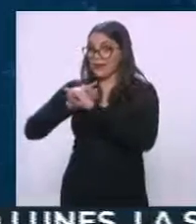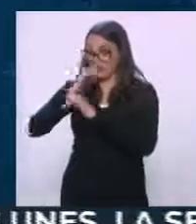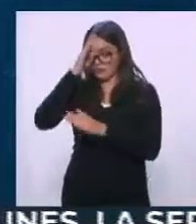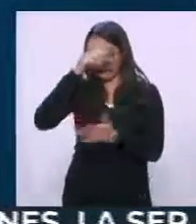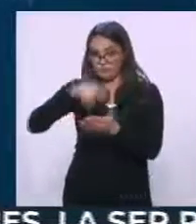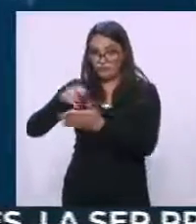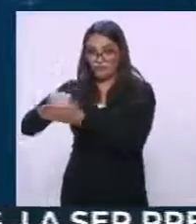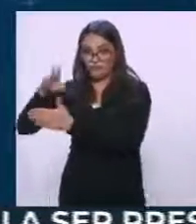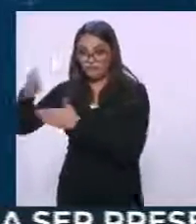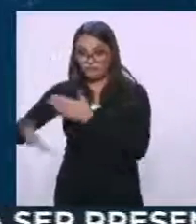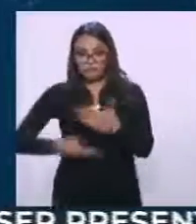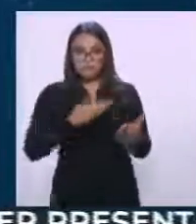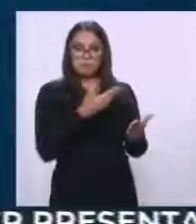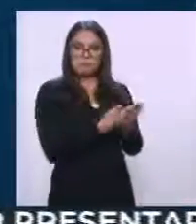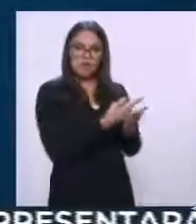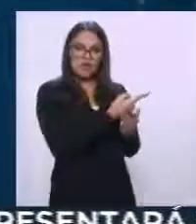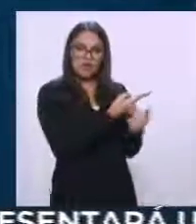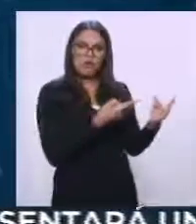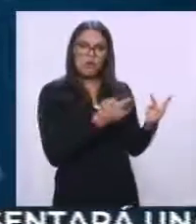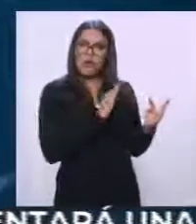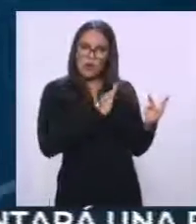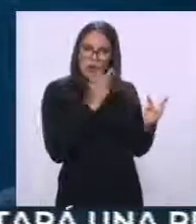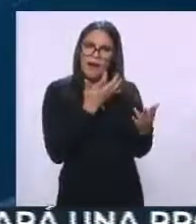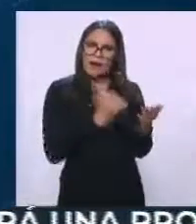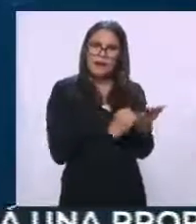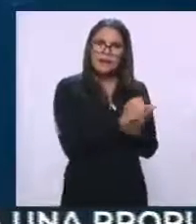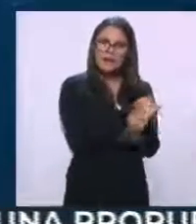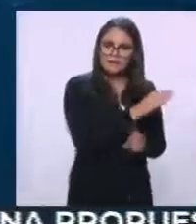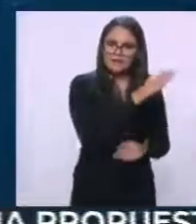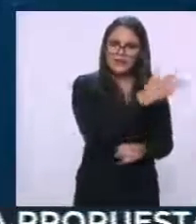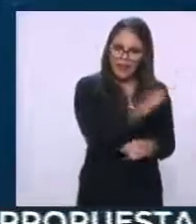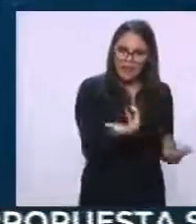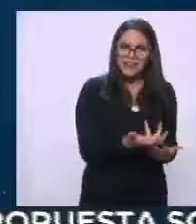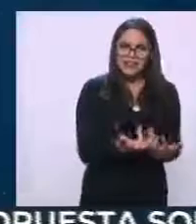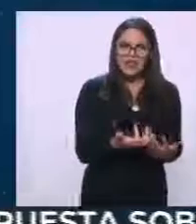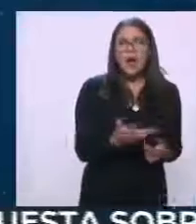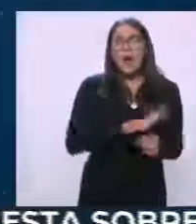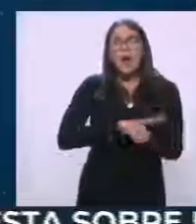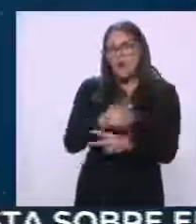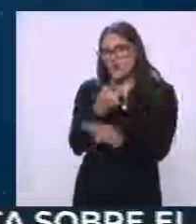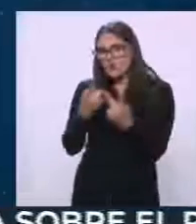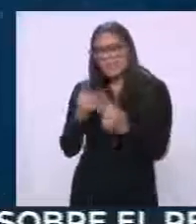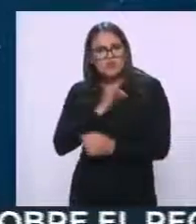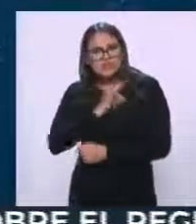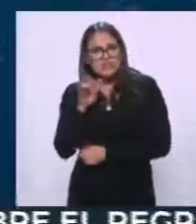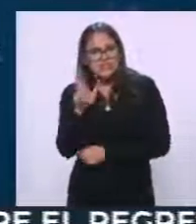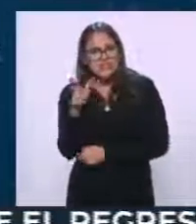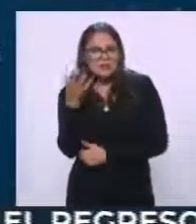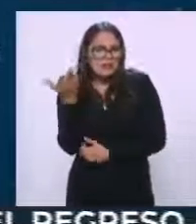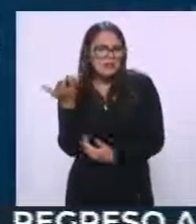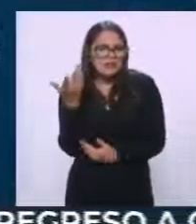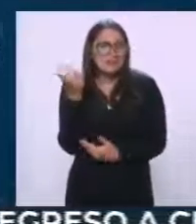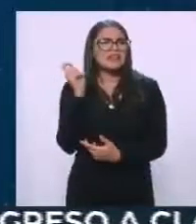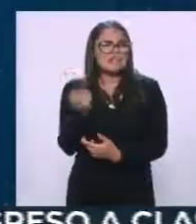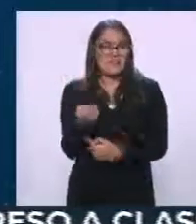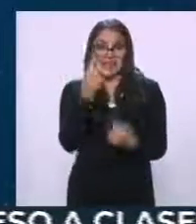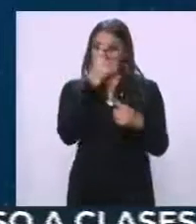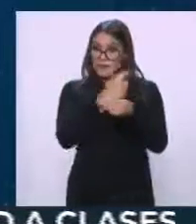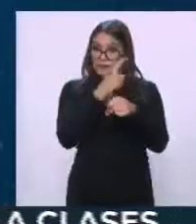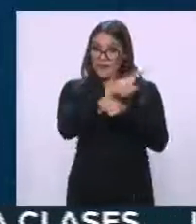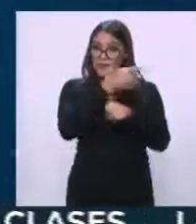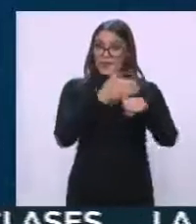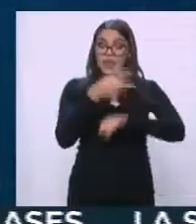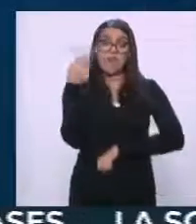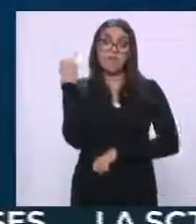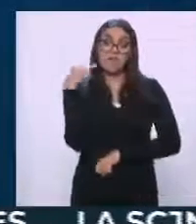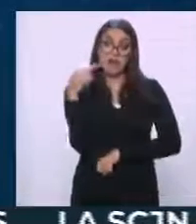para que se armonice. ¿Qué implicaba o qué efectos jurídicos podía tener? Bueno, en principio para el estado de Veracruz, que